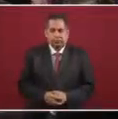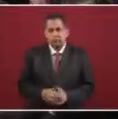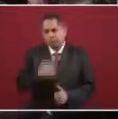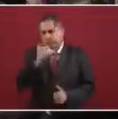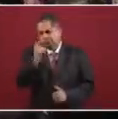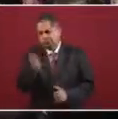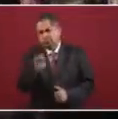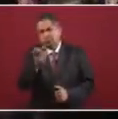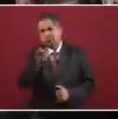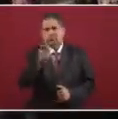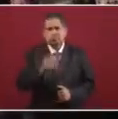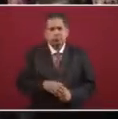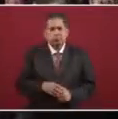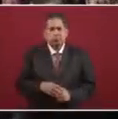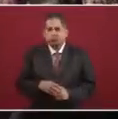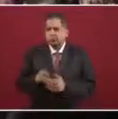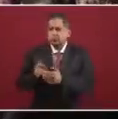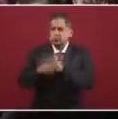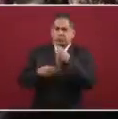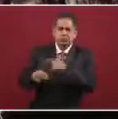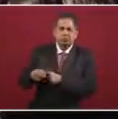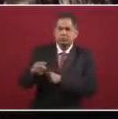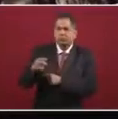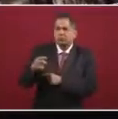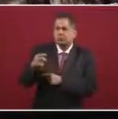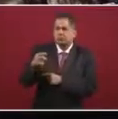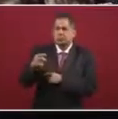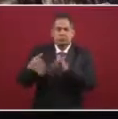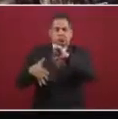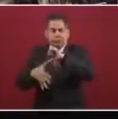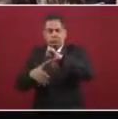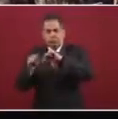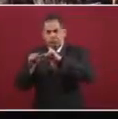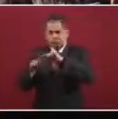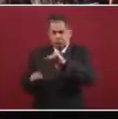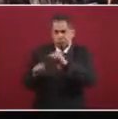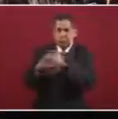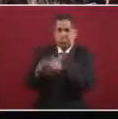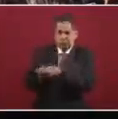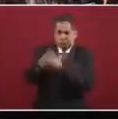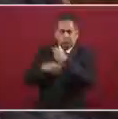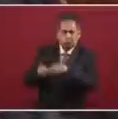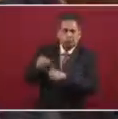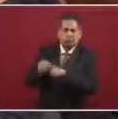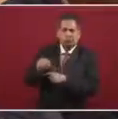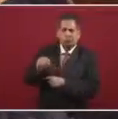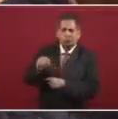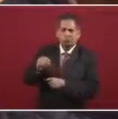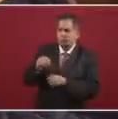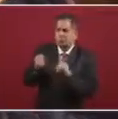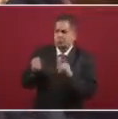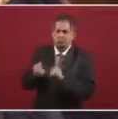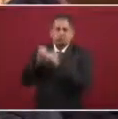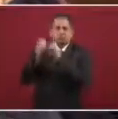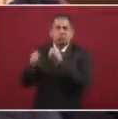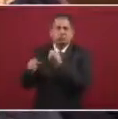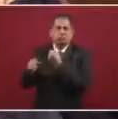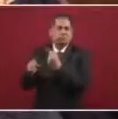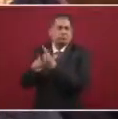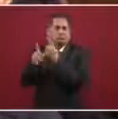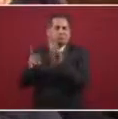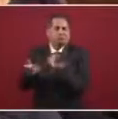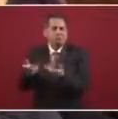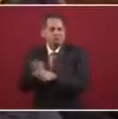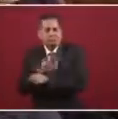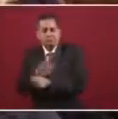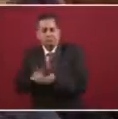significa el regreso del golpismo en el Cono Sur, que parecía superado, y qué puede esperar México de la Organización de Estados